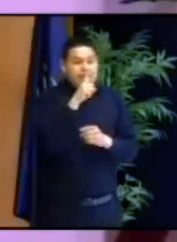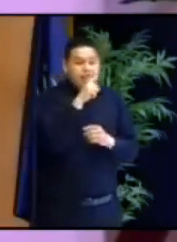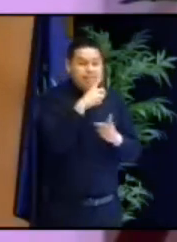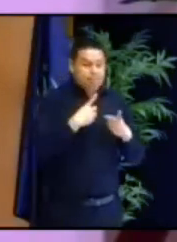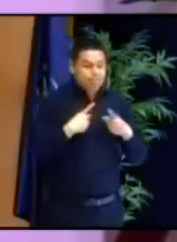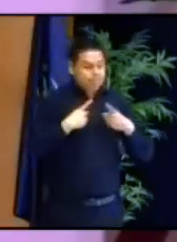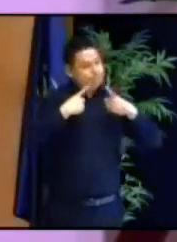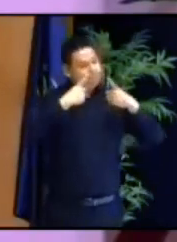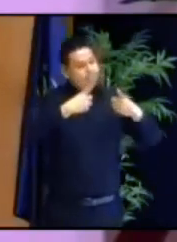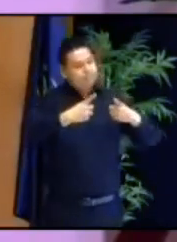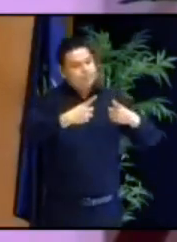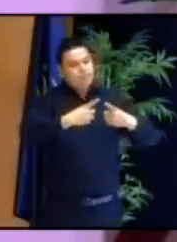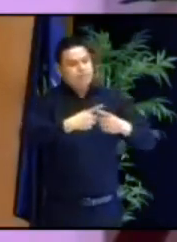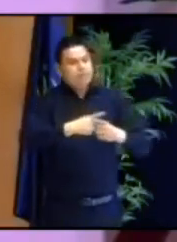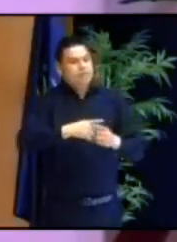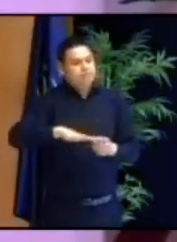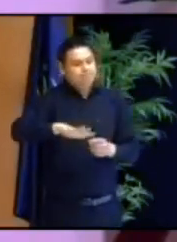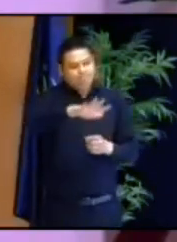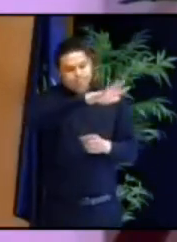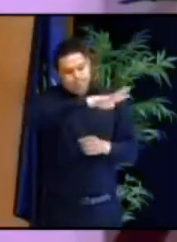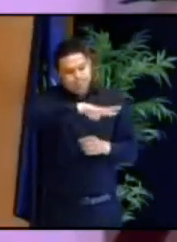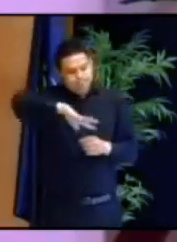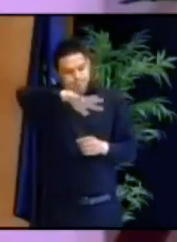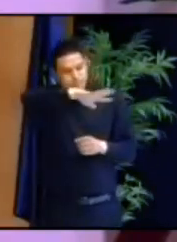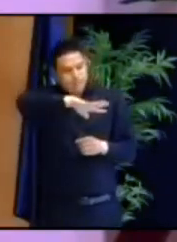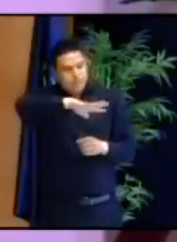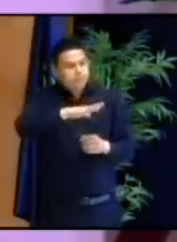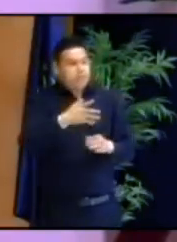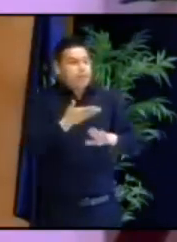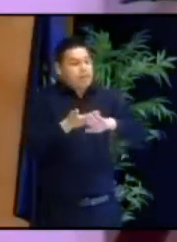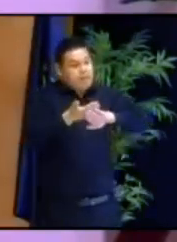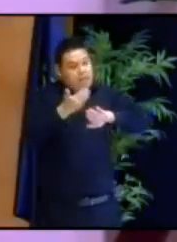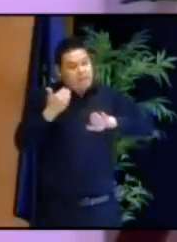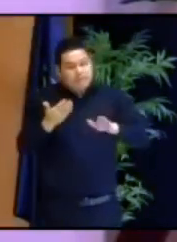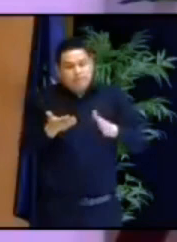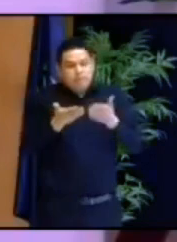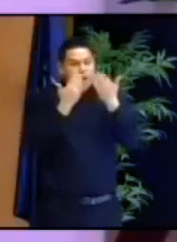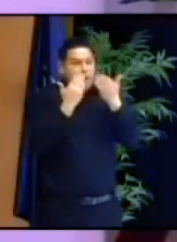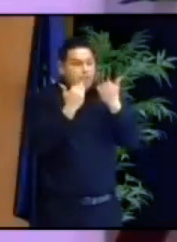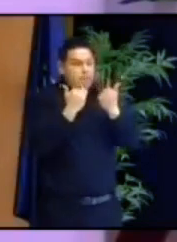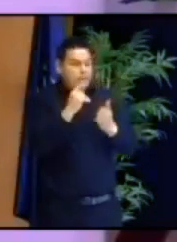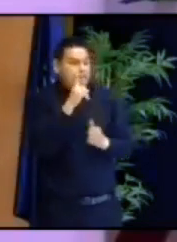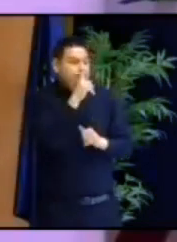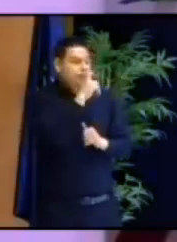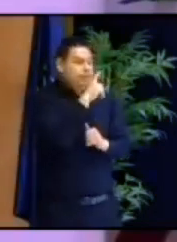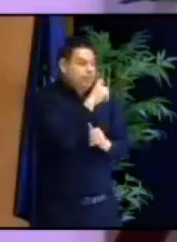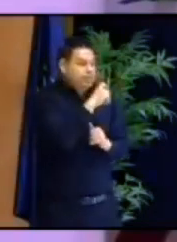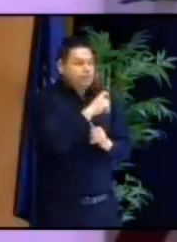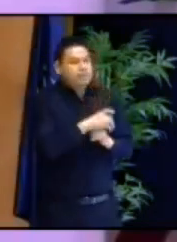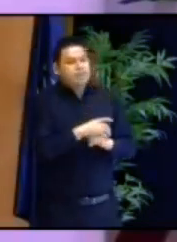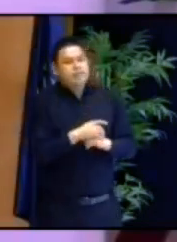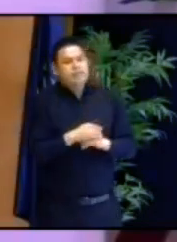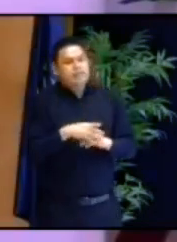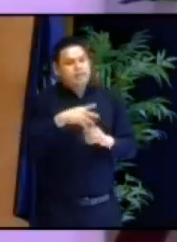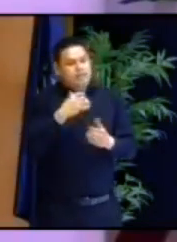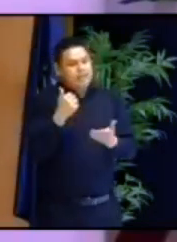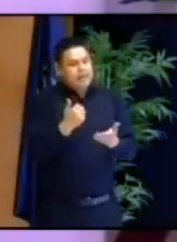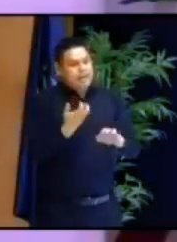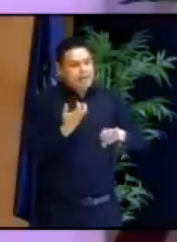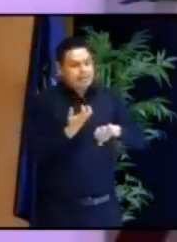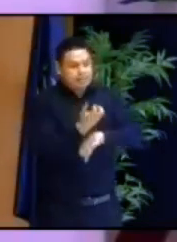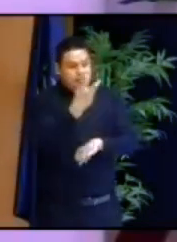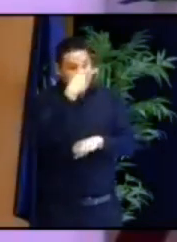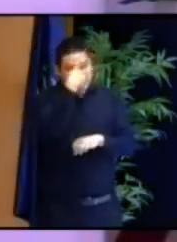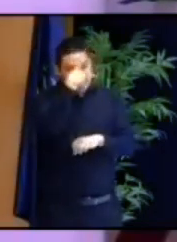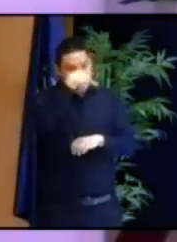del municipio de Zitácuaro que históricamente no habían tenido agua, y habitantes Mazahuas del Estado de México que